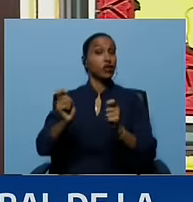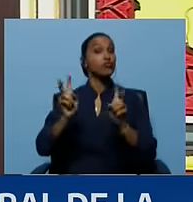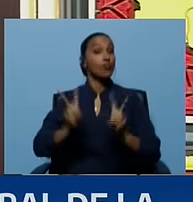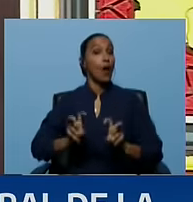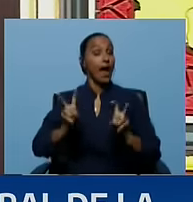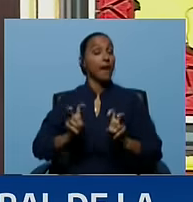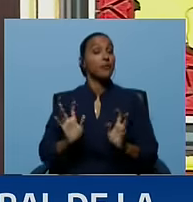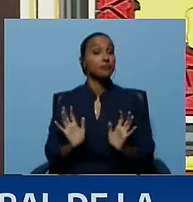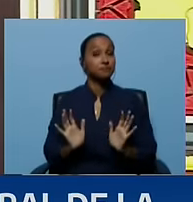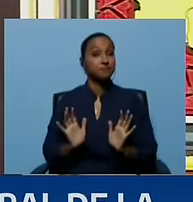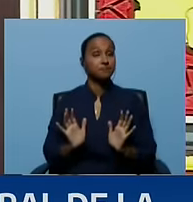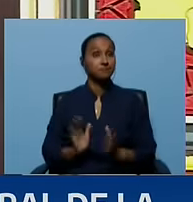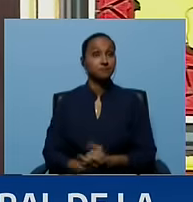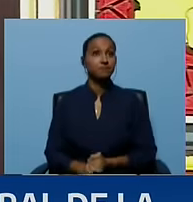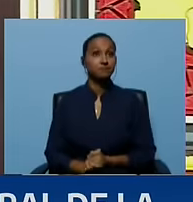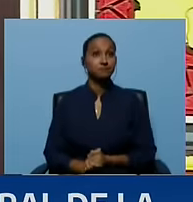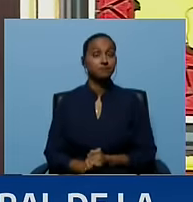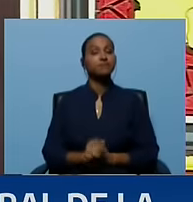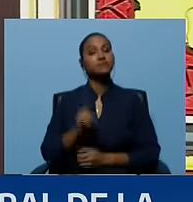También en el área social,